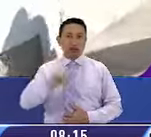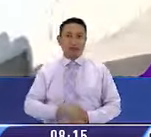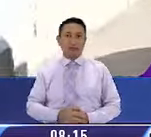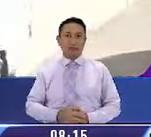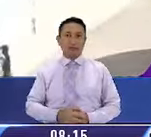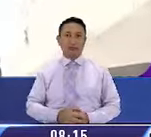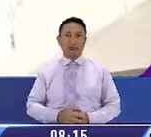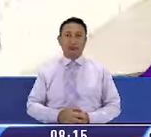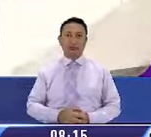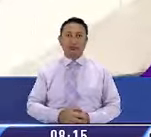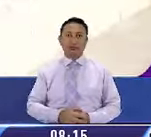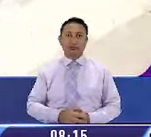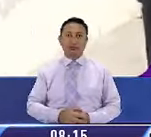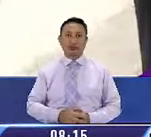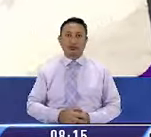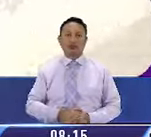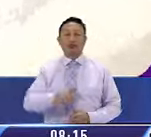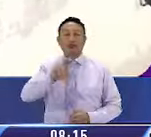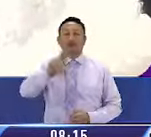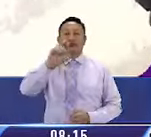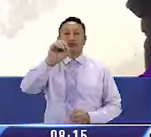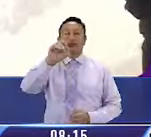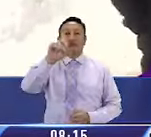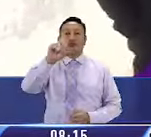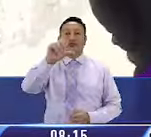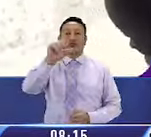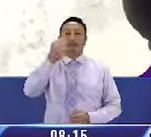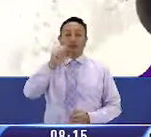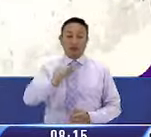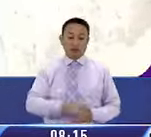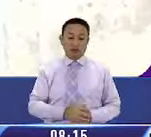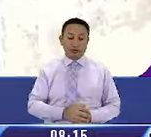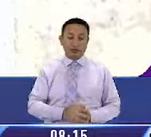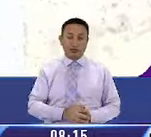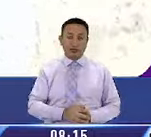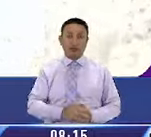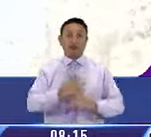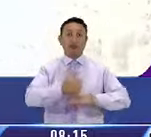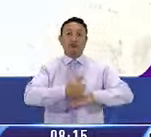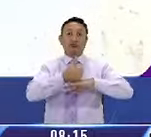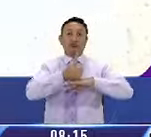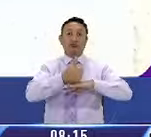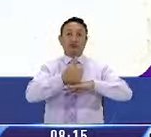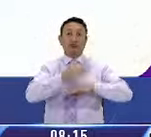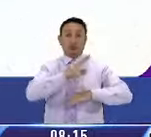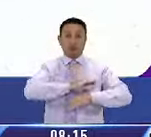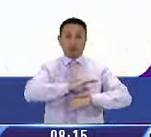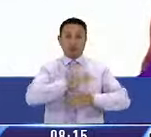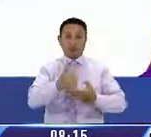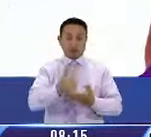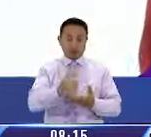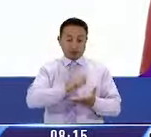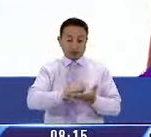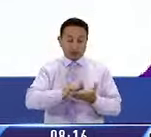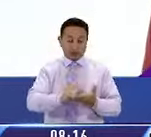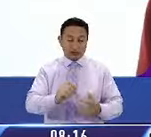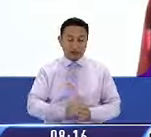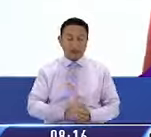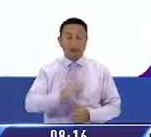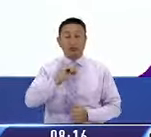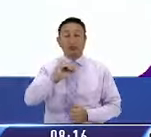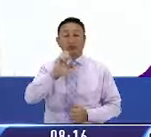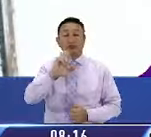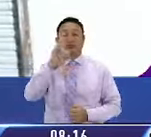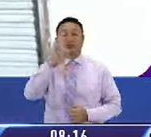cooperativa Jaime Roldós, específicamente en las calles. Autoridades municipales, nos están escuchando. Tome nota, por favor.